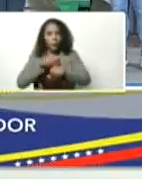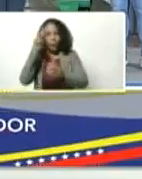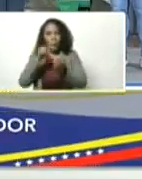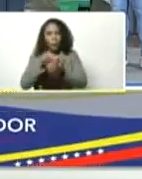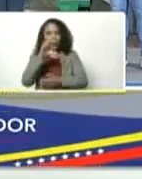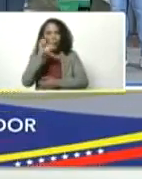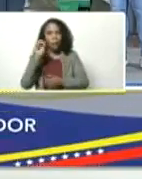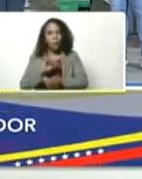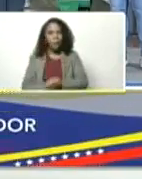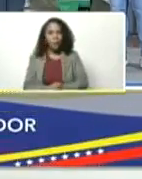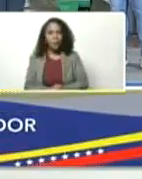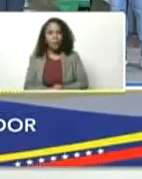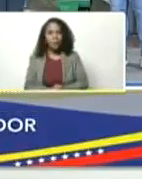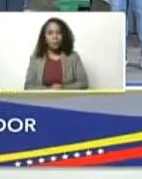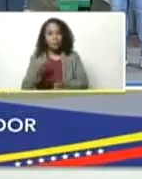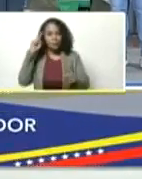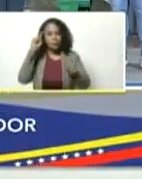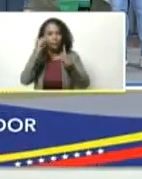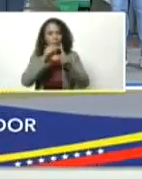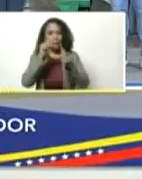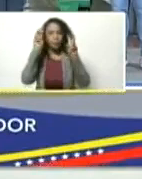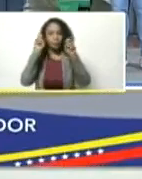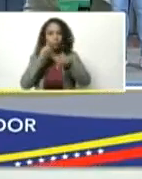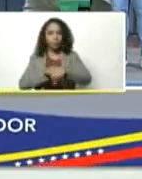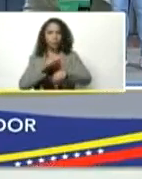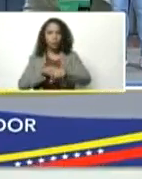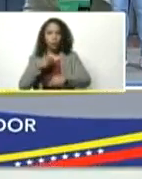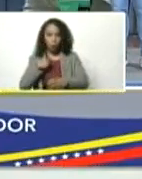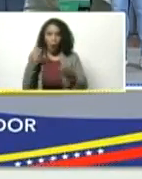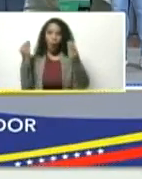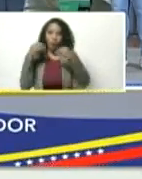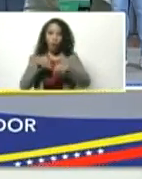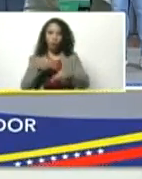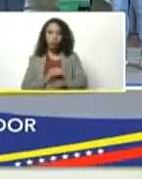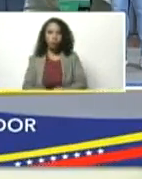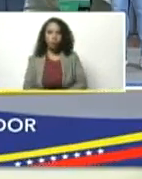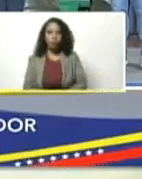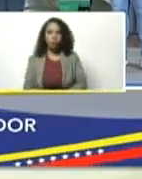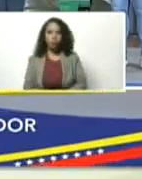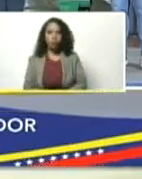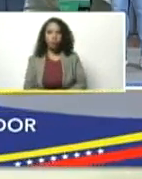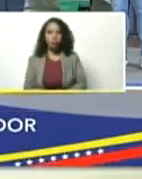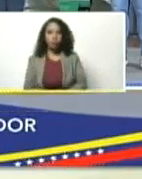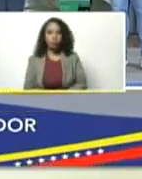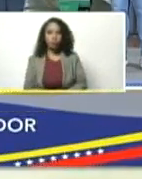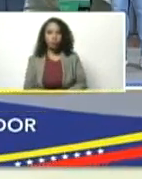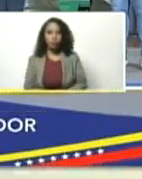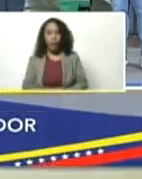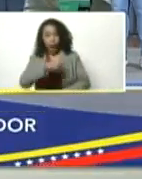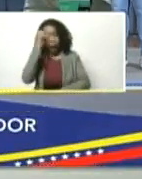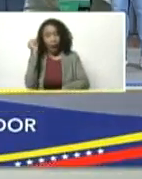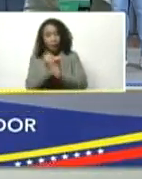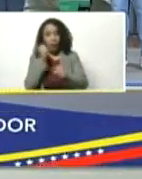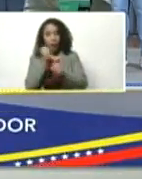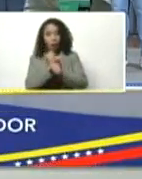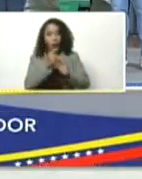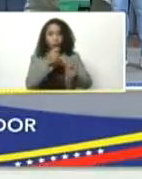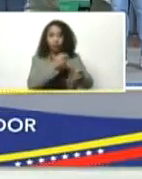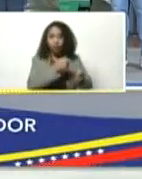2030. Rumbo a la nueva época, estoy de acuerdo. La vocación exportadora.